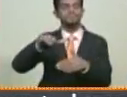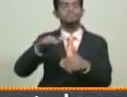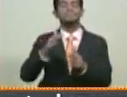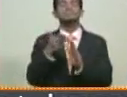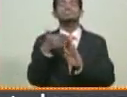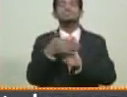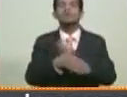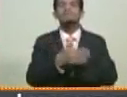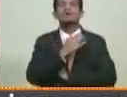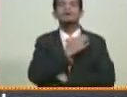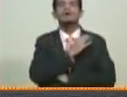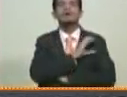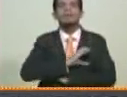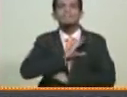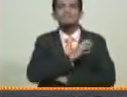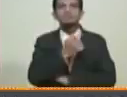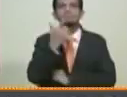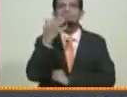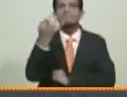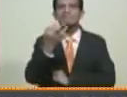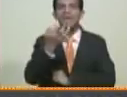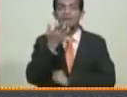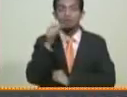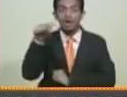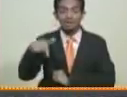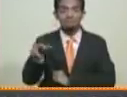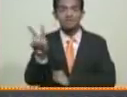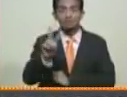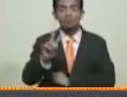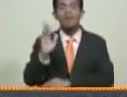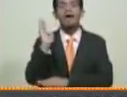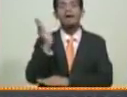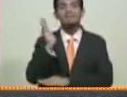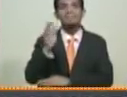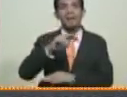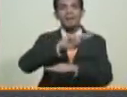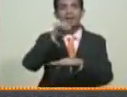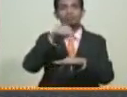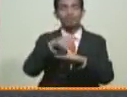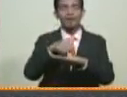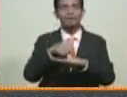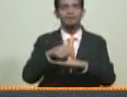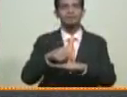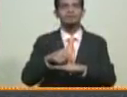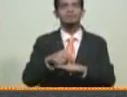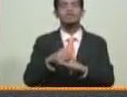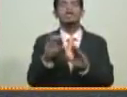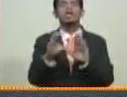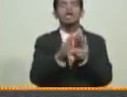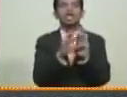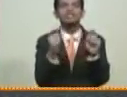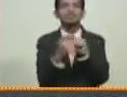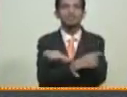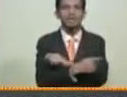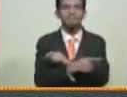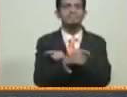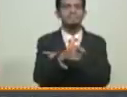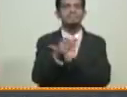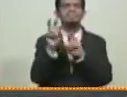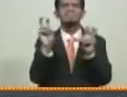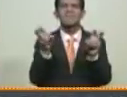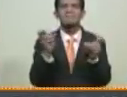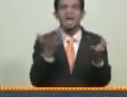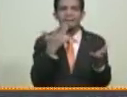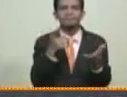Verdad, bueno, la Asamblea Nacional, seguramente, la Asamblea Nacional Constituyente, seguramente ese tema se